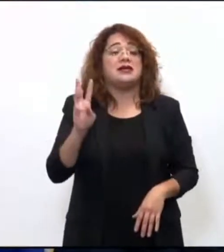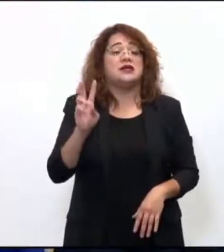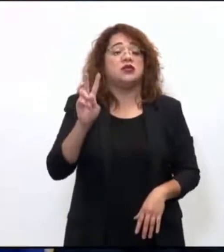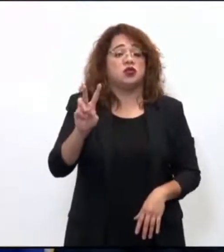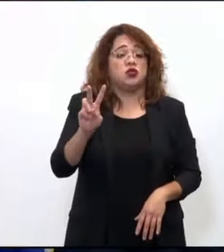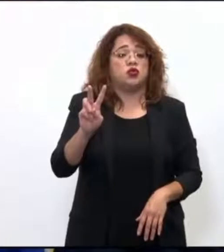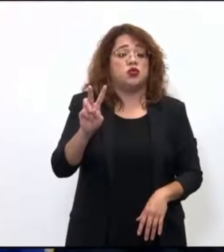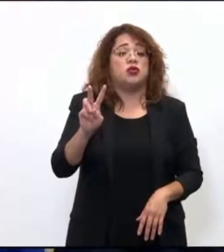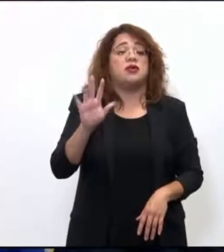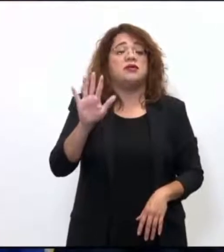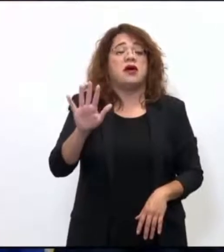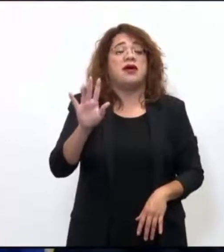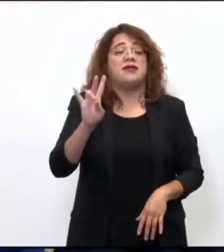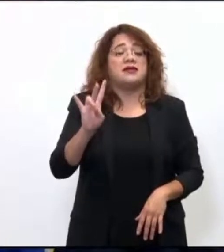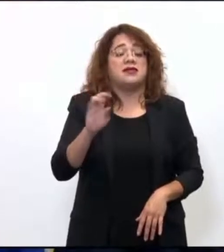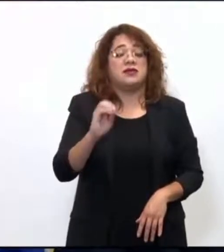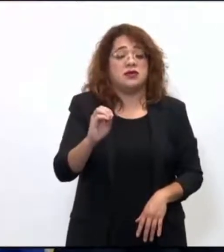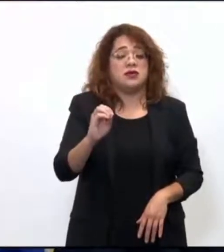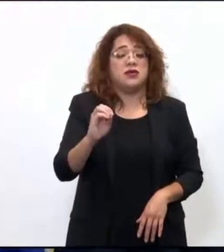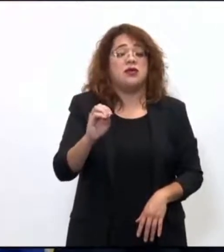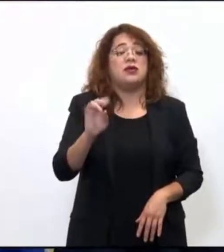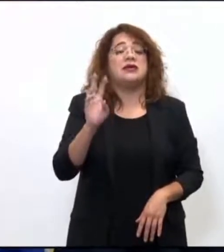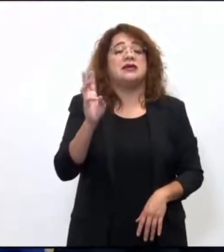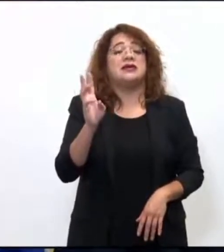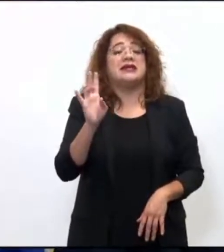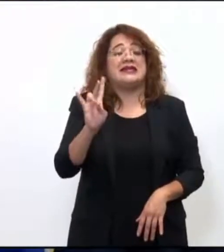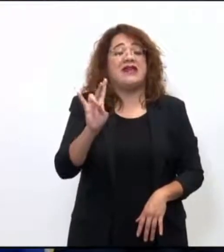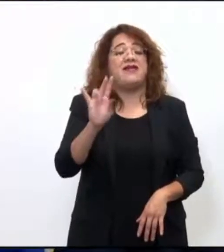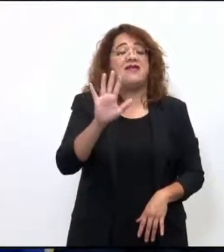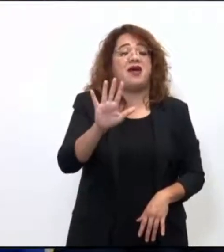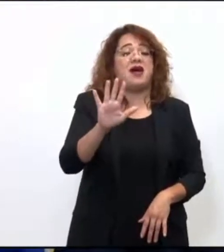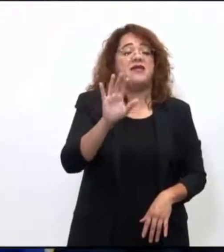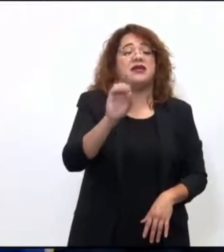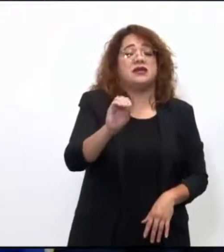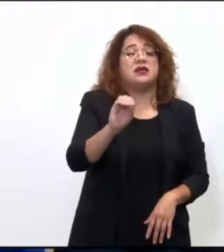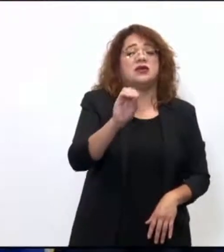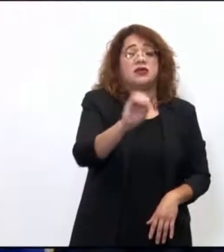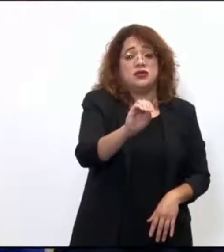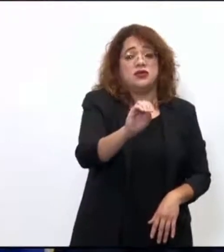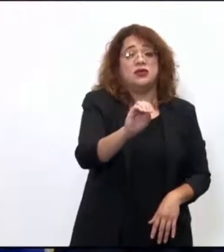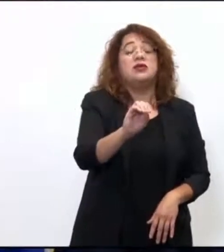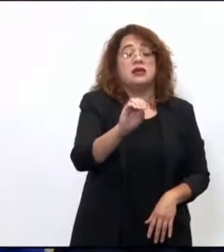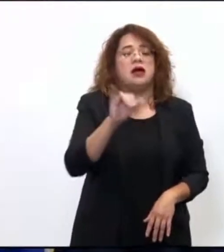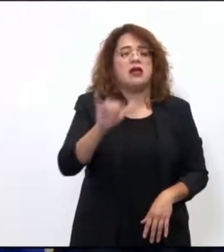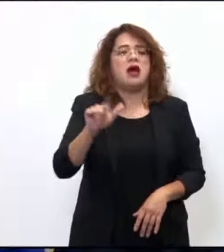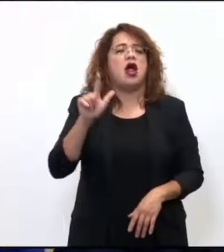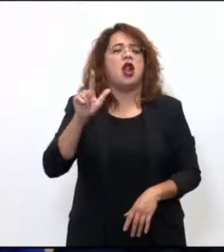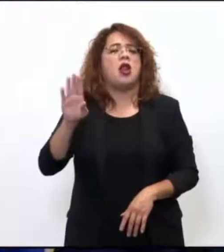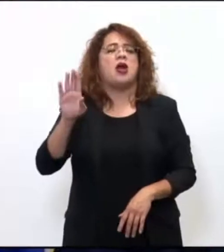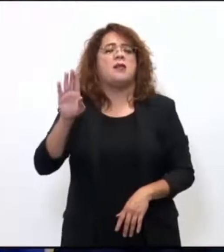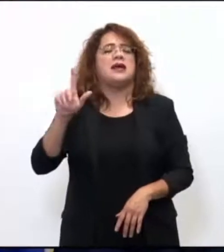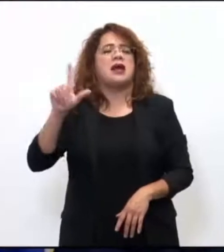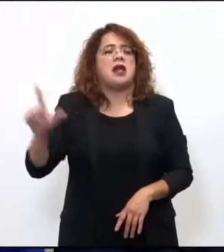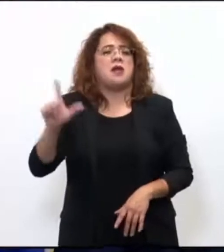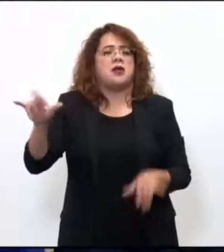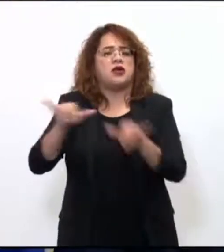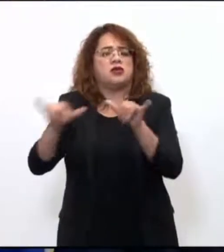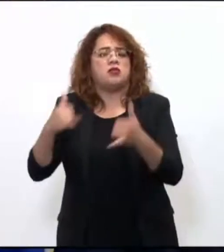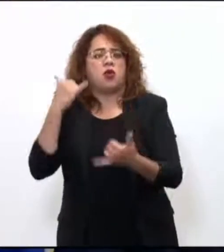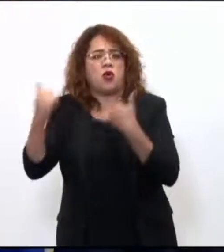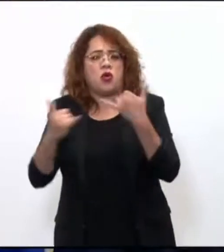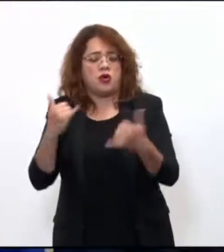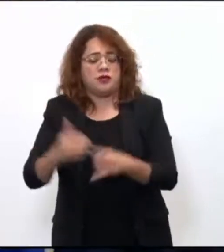562-570-7500. La doctora Davis lo ha dicho antes y lo sigue diciendo de nuevo. Las